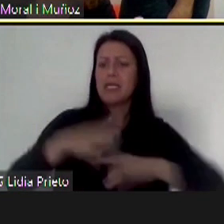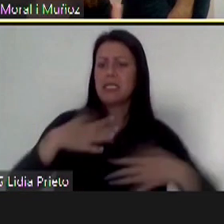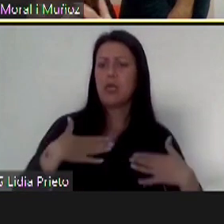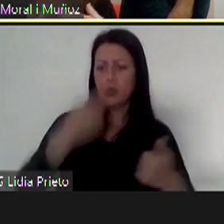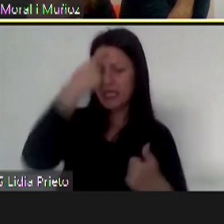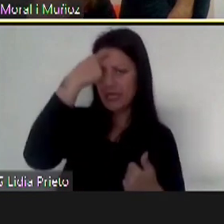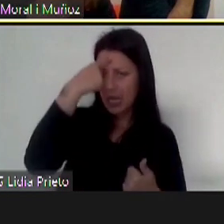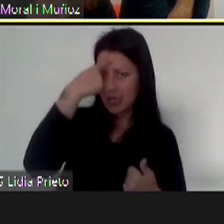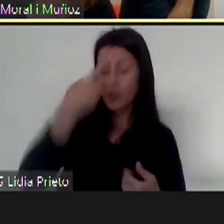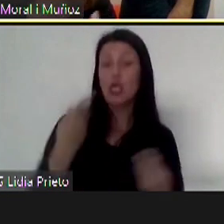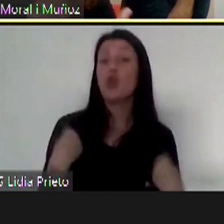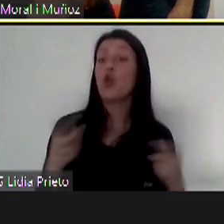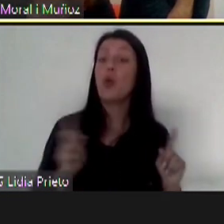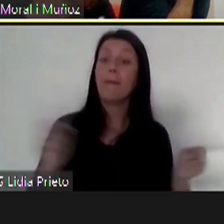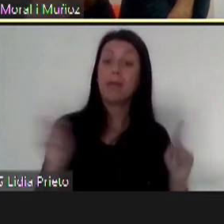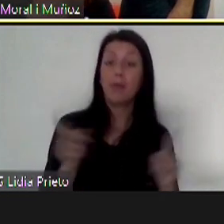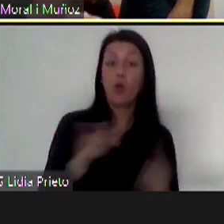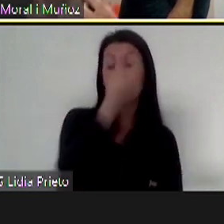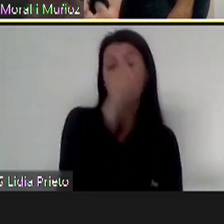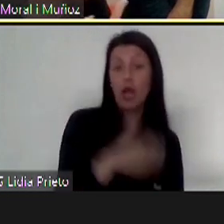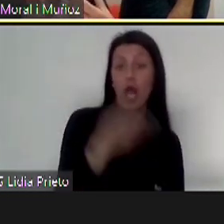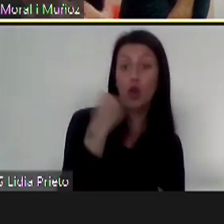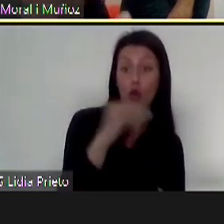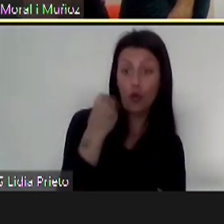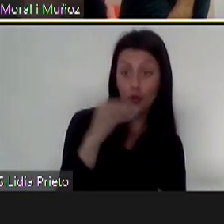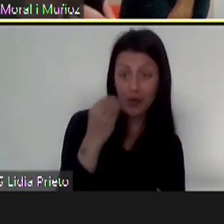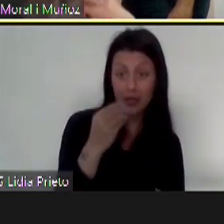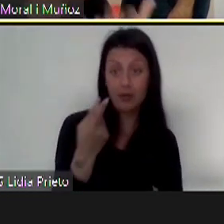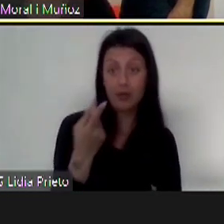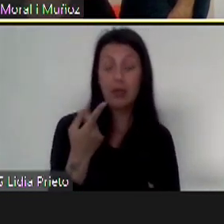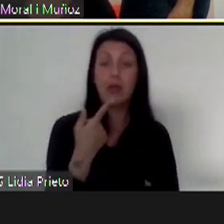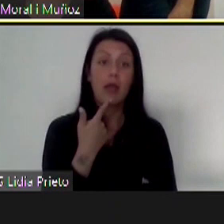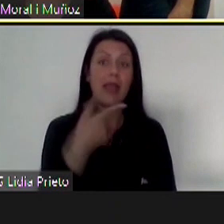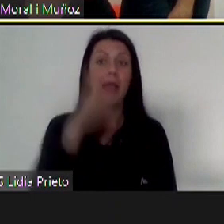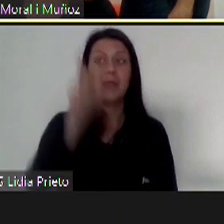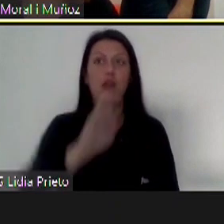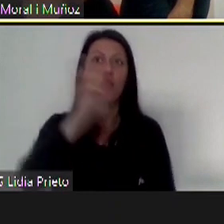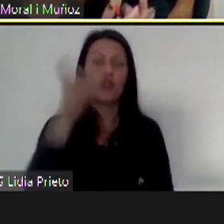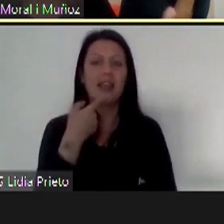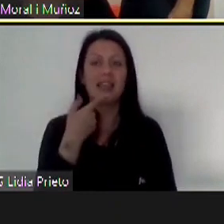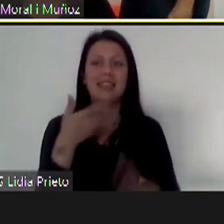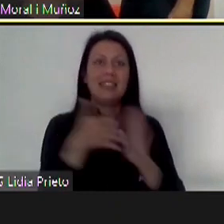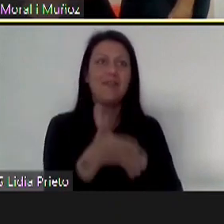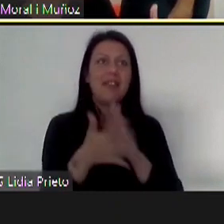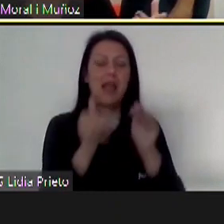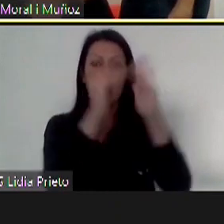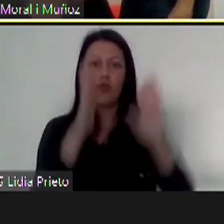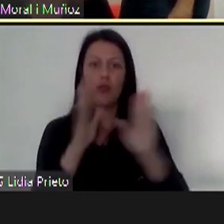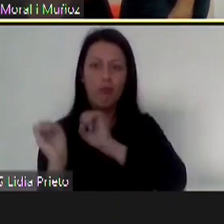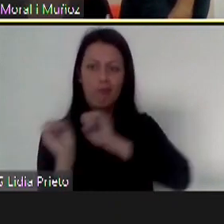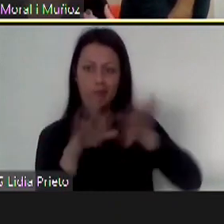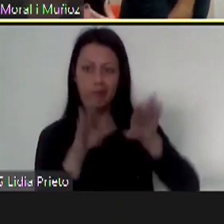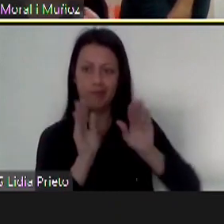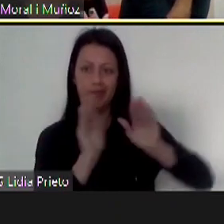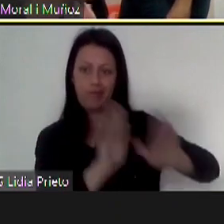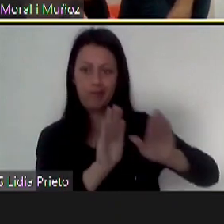salud mental que alguien que haya pasado, voy a decir la palabra encerrado, pero es que ha pasado así en esta comunidad. Por ejemplo, en vez de 25